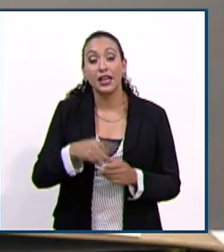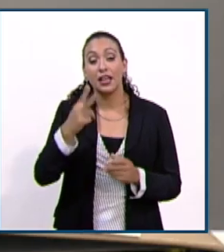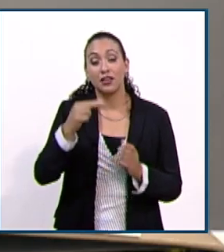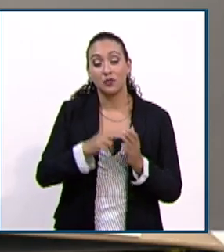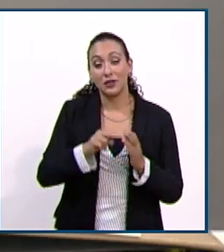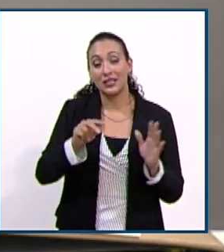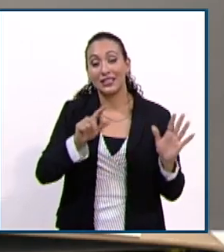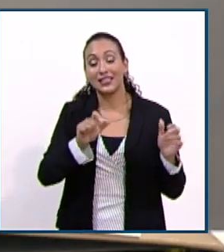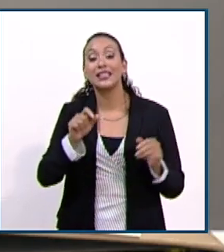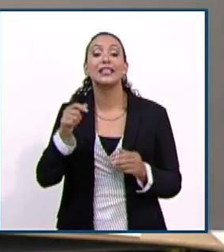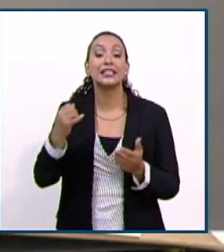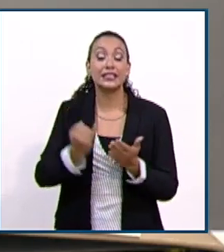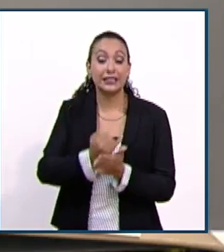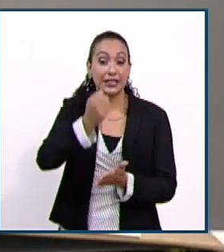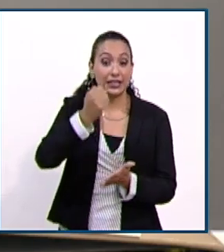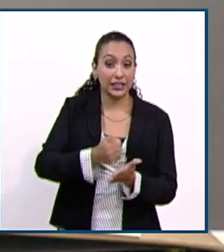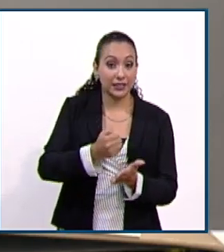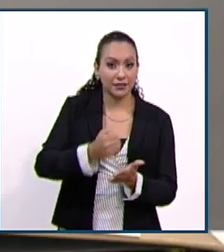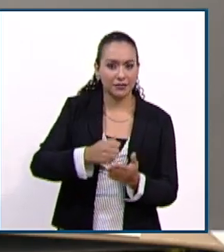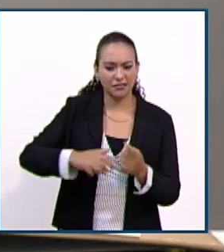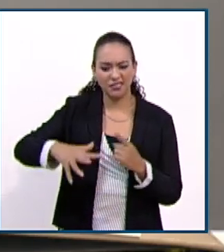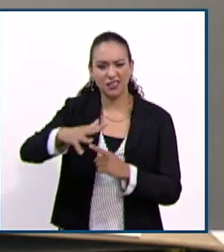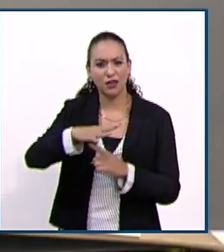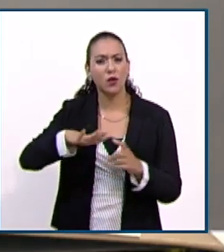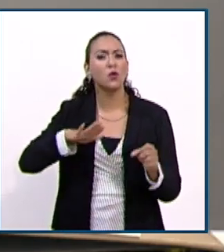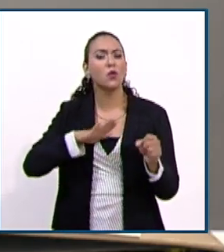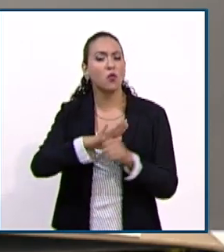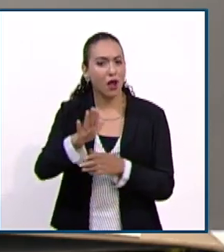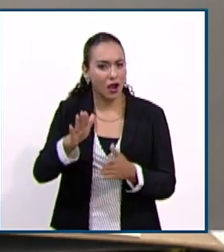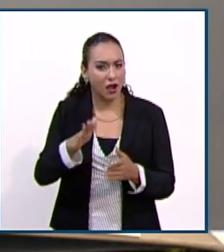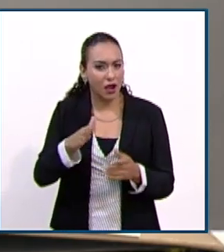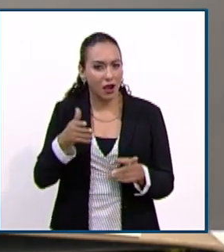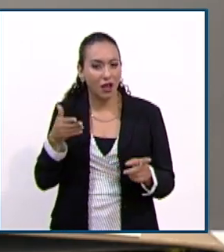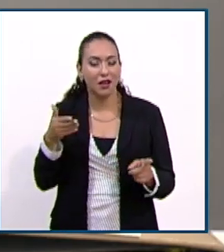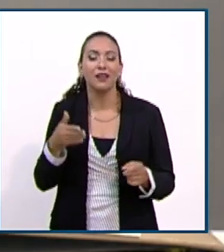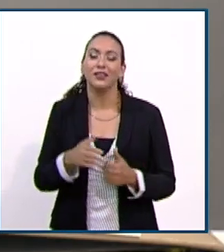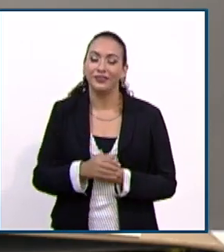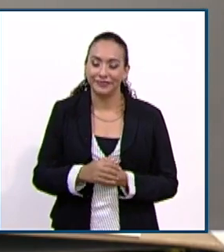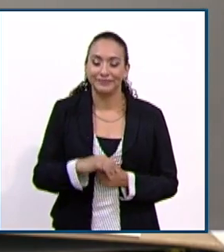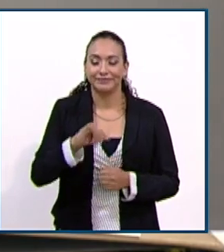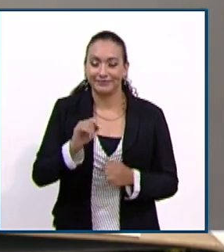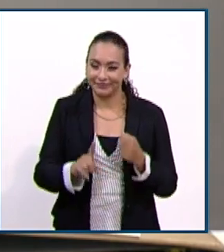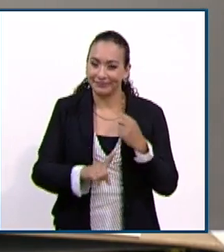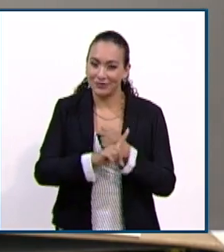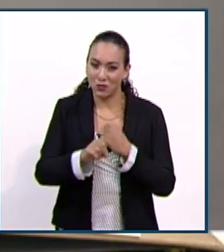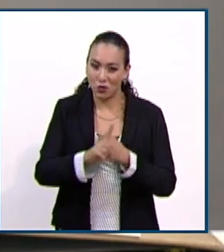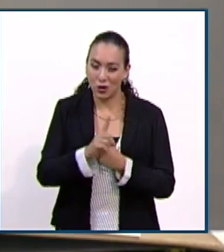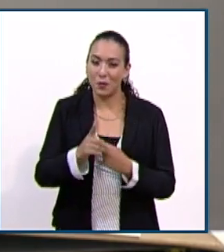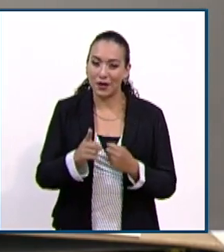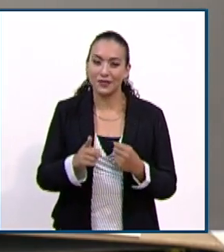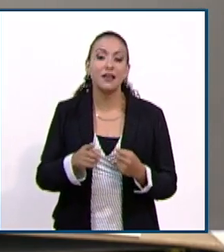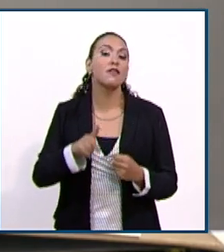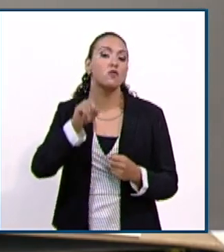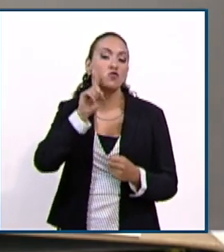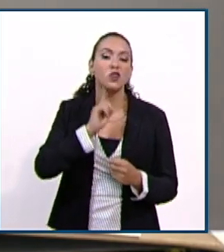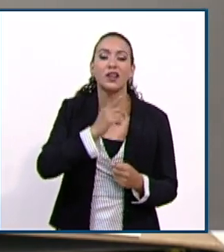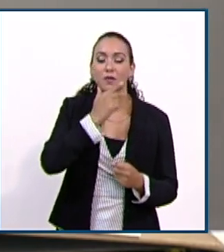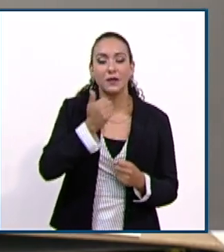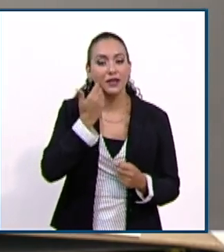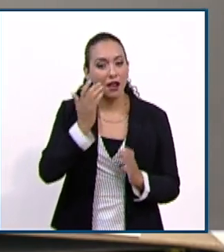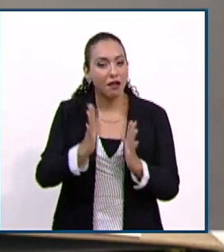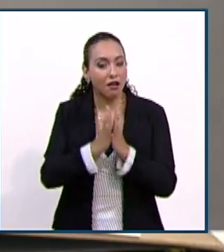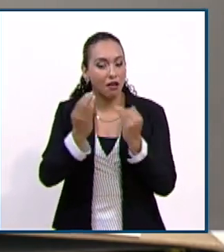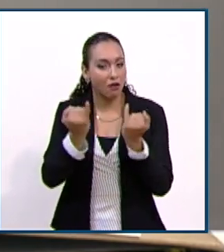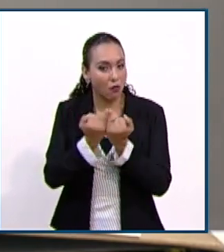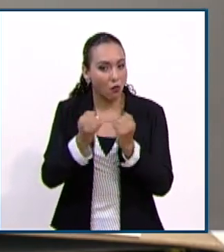6.273 sentencias referentes exclusivamente a asuntos de paridad de género. En el